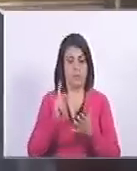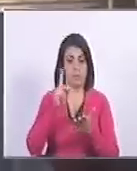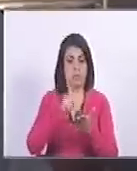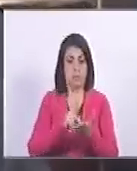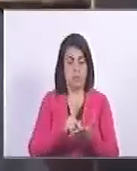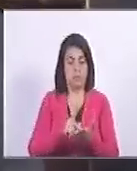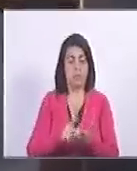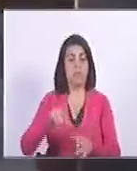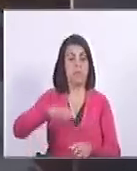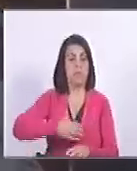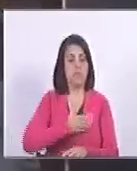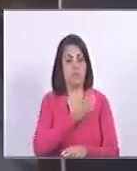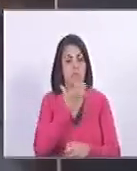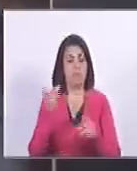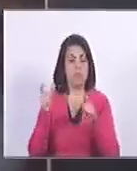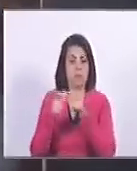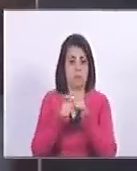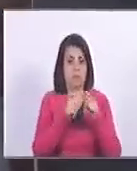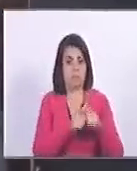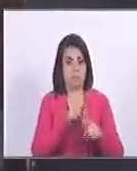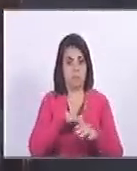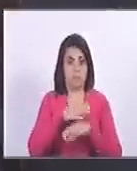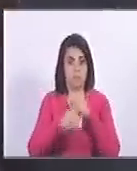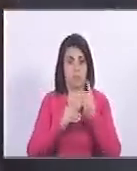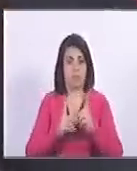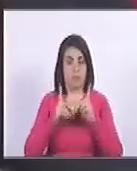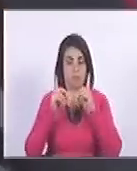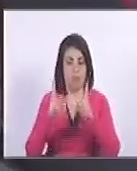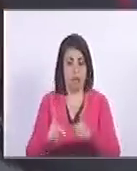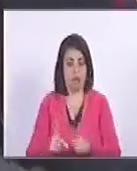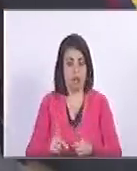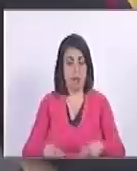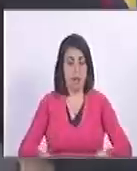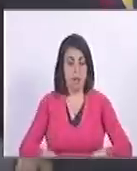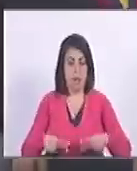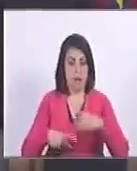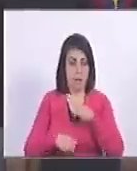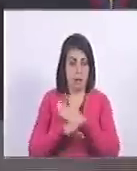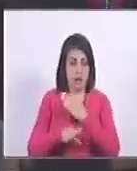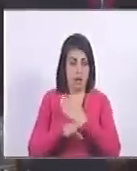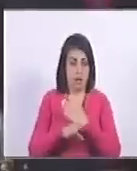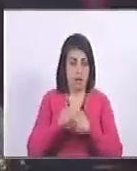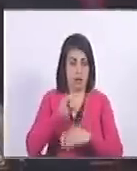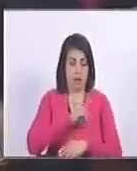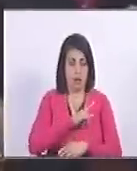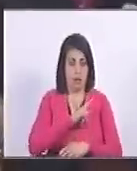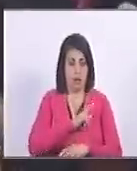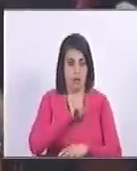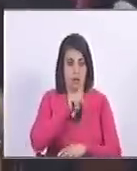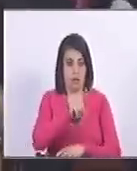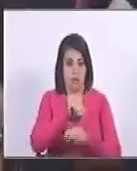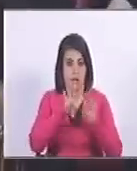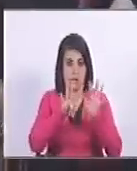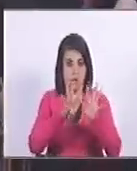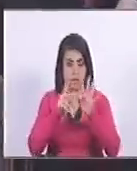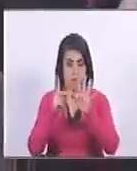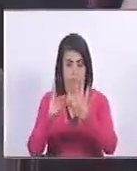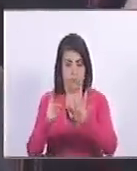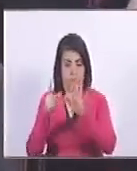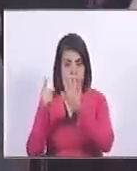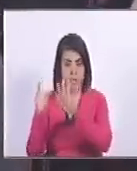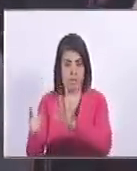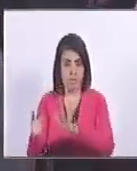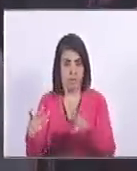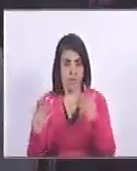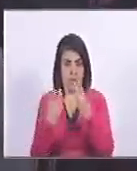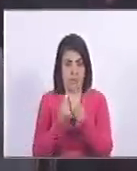de los orfeones, de las corales, que dedican aún sus vidas, como lo hizo el Orfeón Universitario en 1976, de